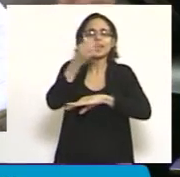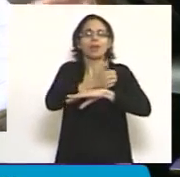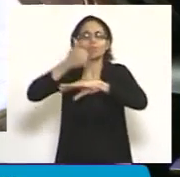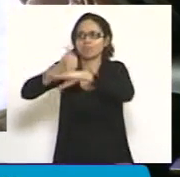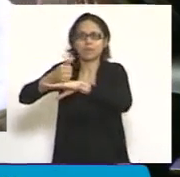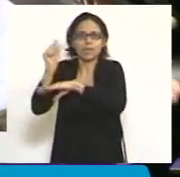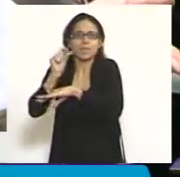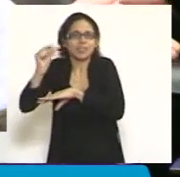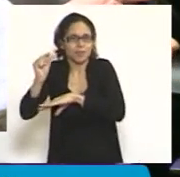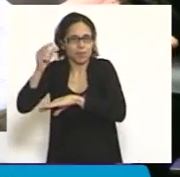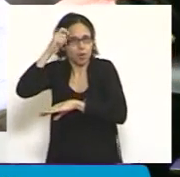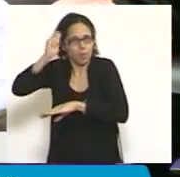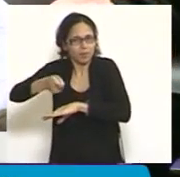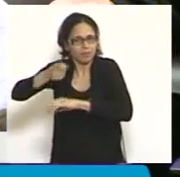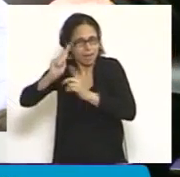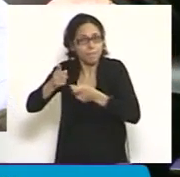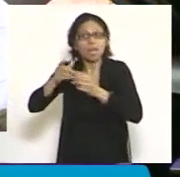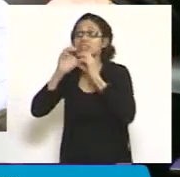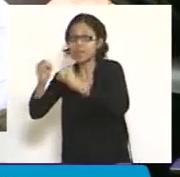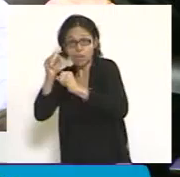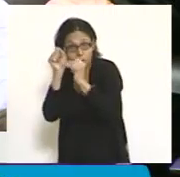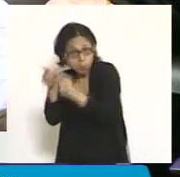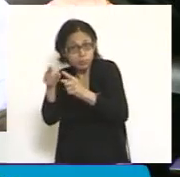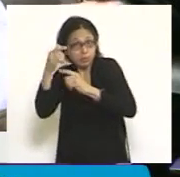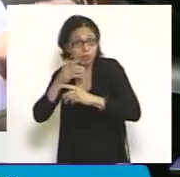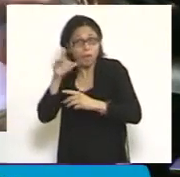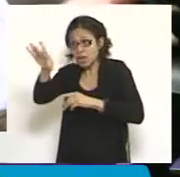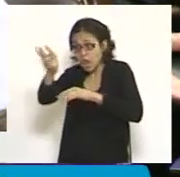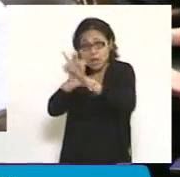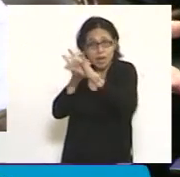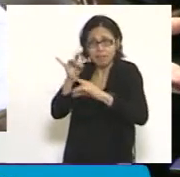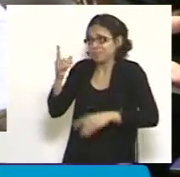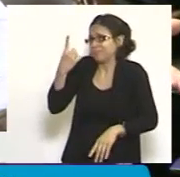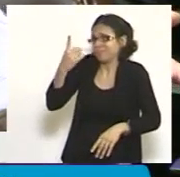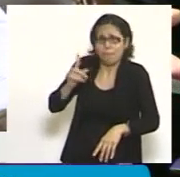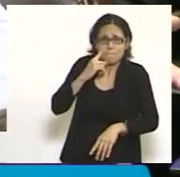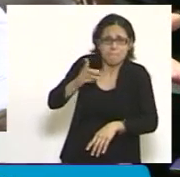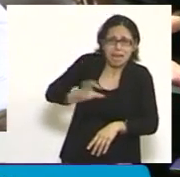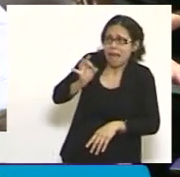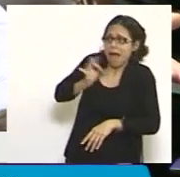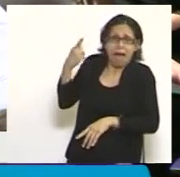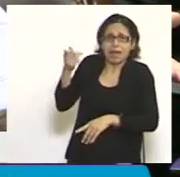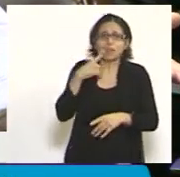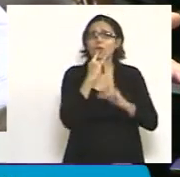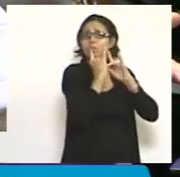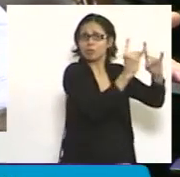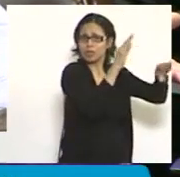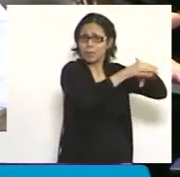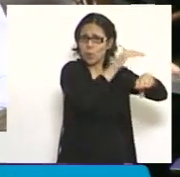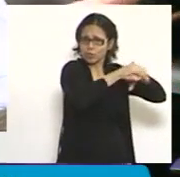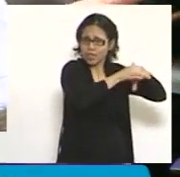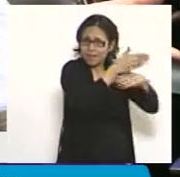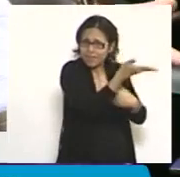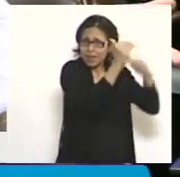y nombra secretarios de subrogante. Hace 1000 años que los subrogantes los nombra el Consejo de la Magistratura.